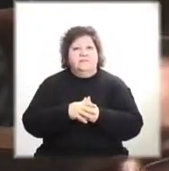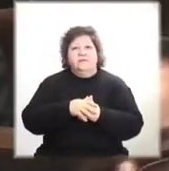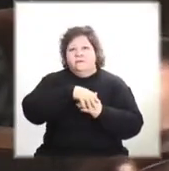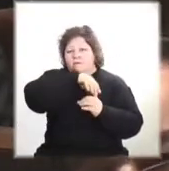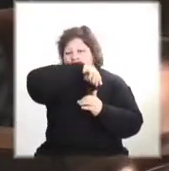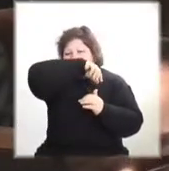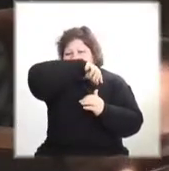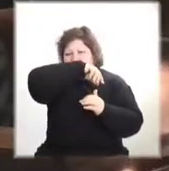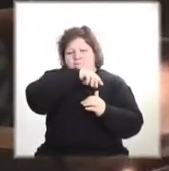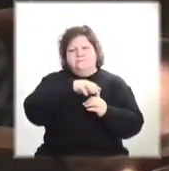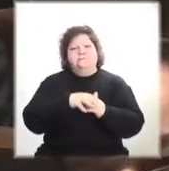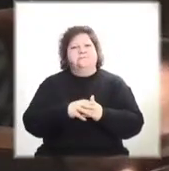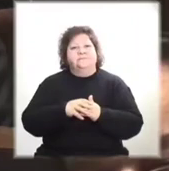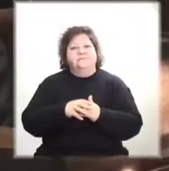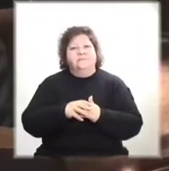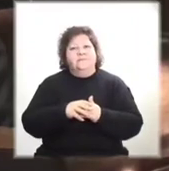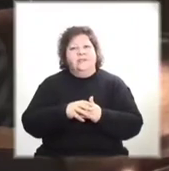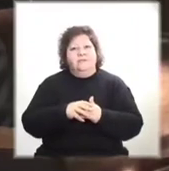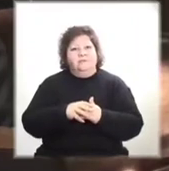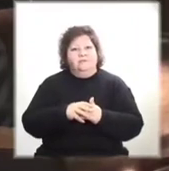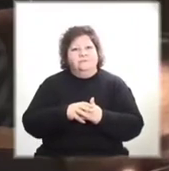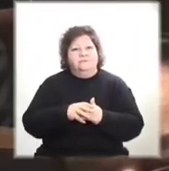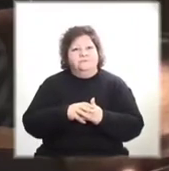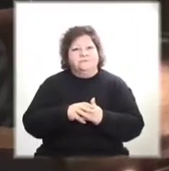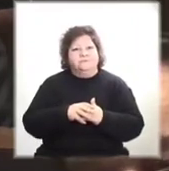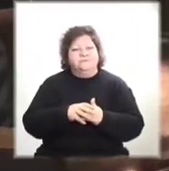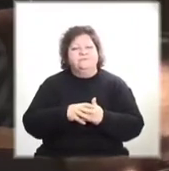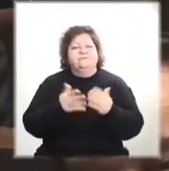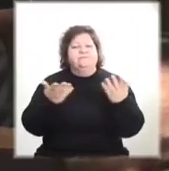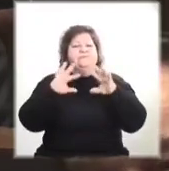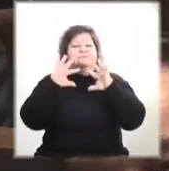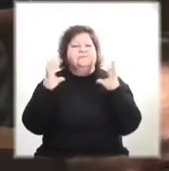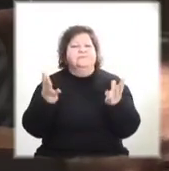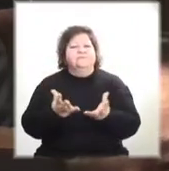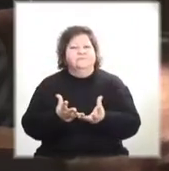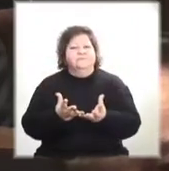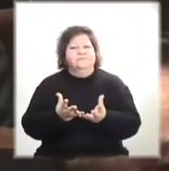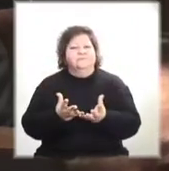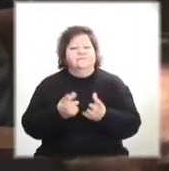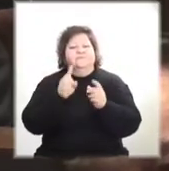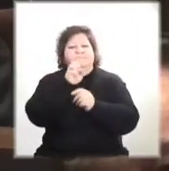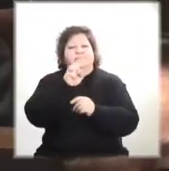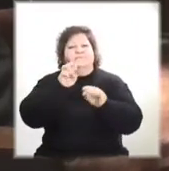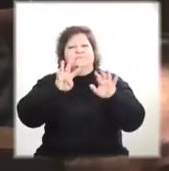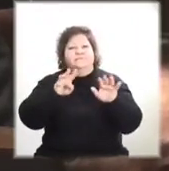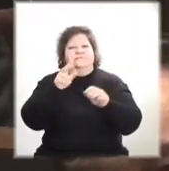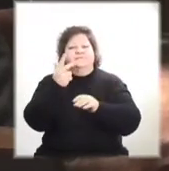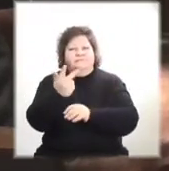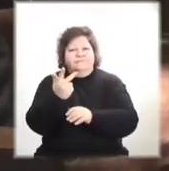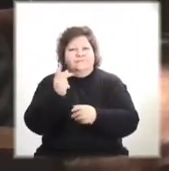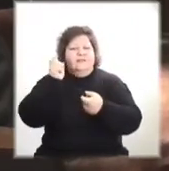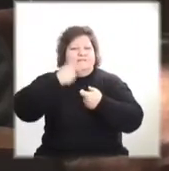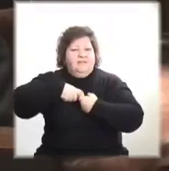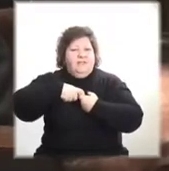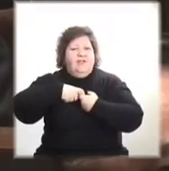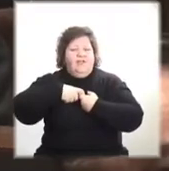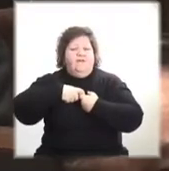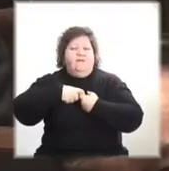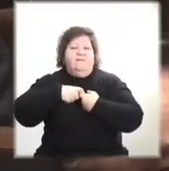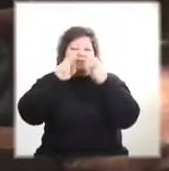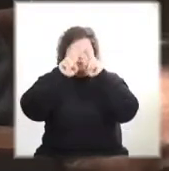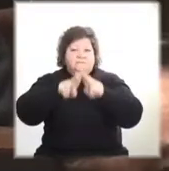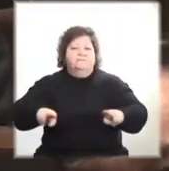así. En el planeta, digamos, hay 193 países afiliados a las Naciones